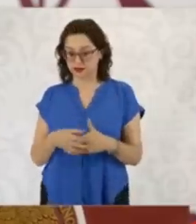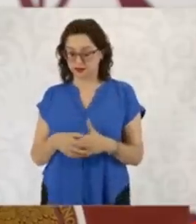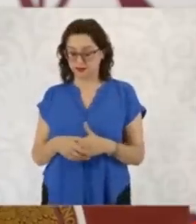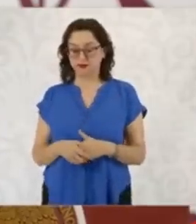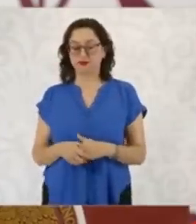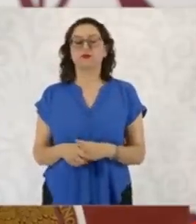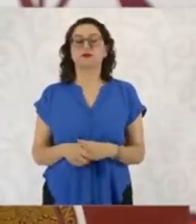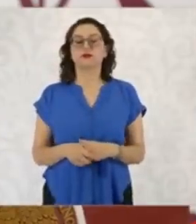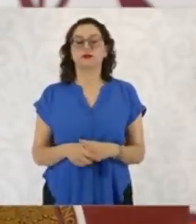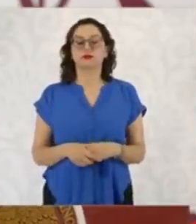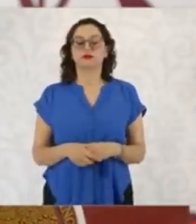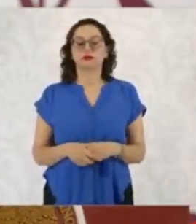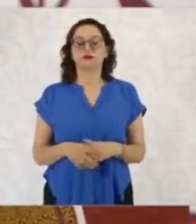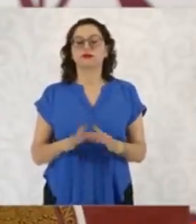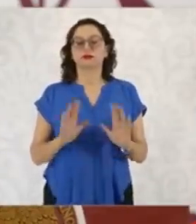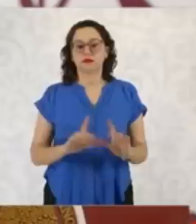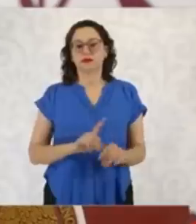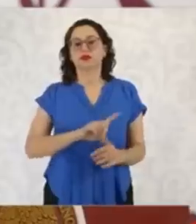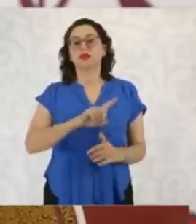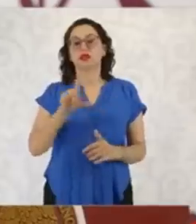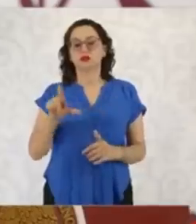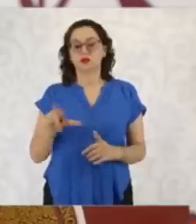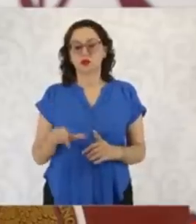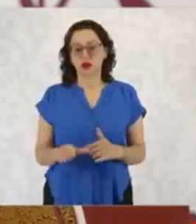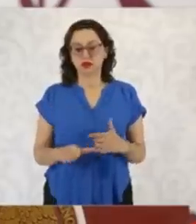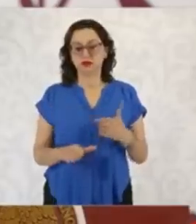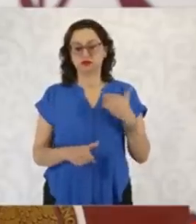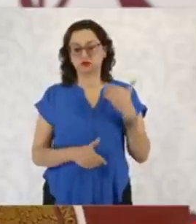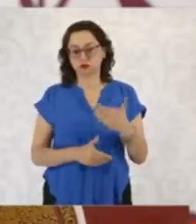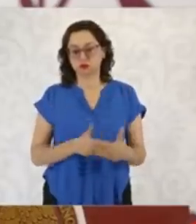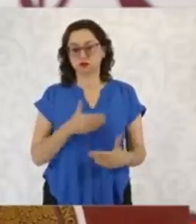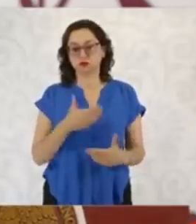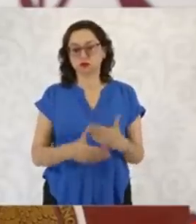Esta situación fue mejorando.